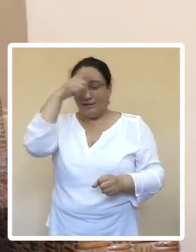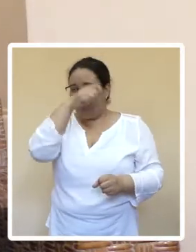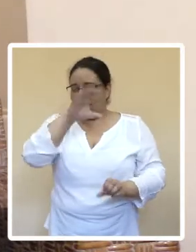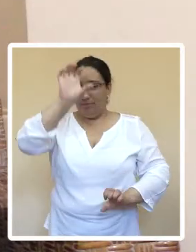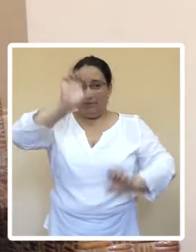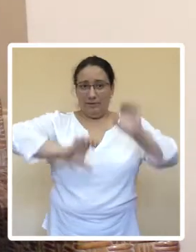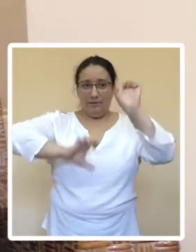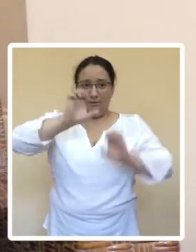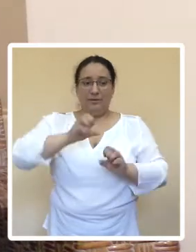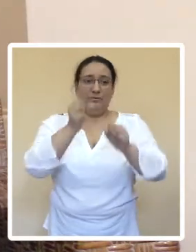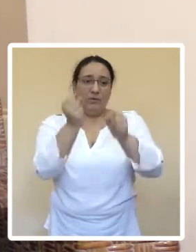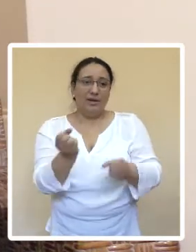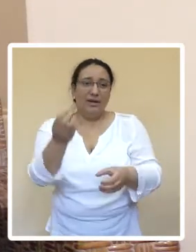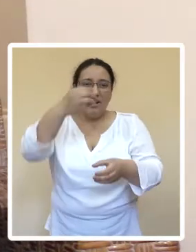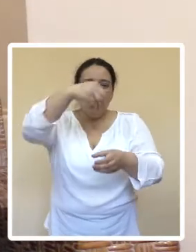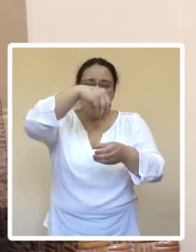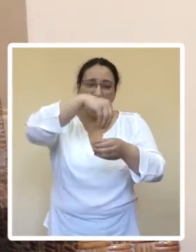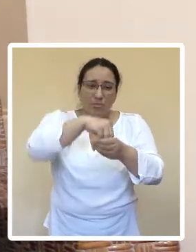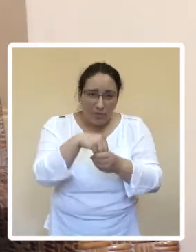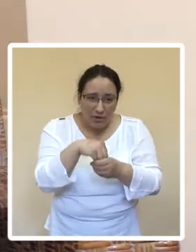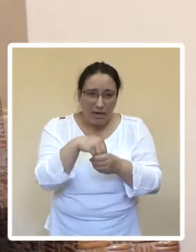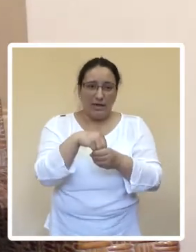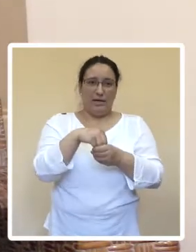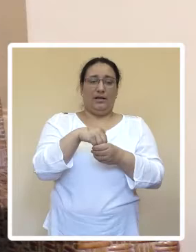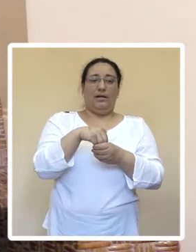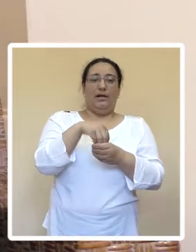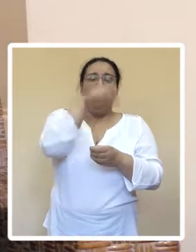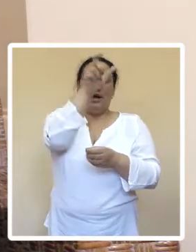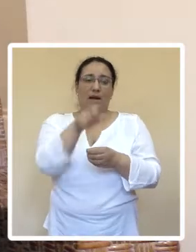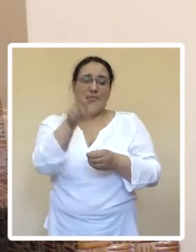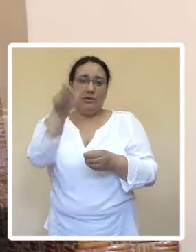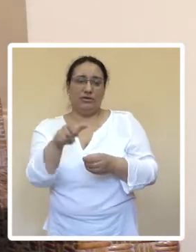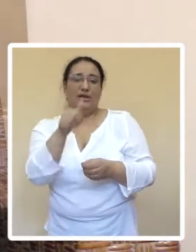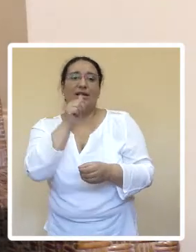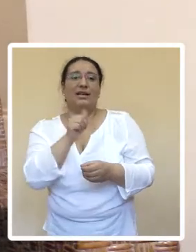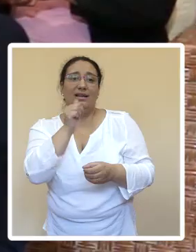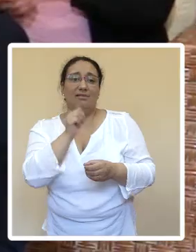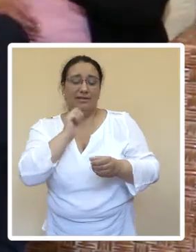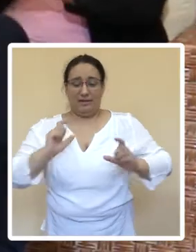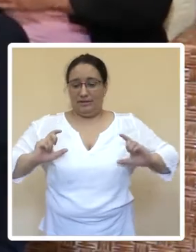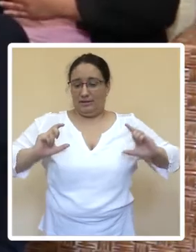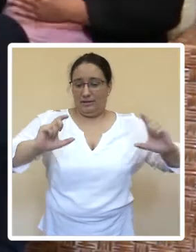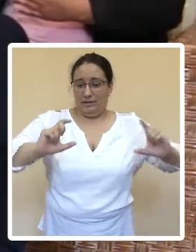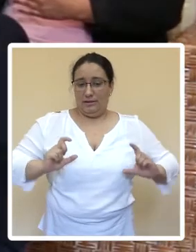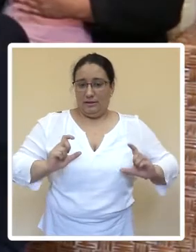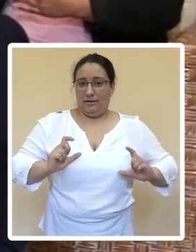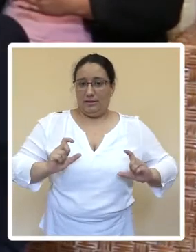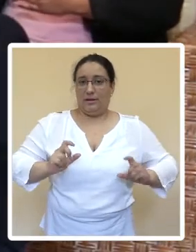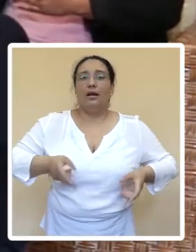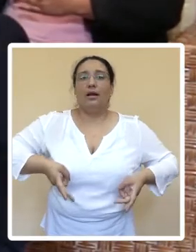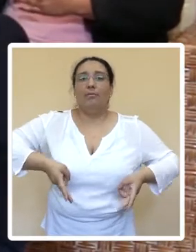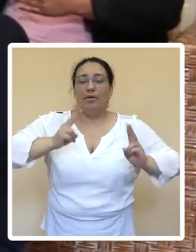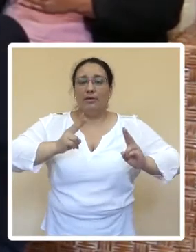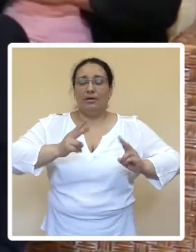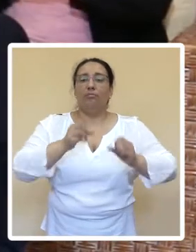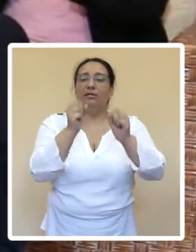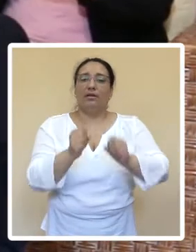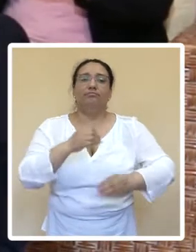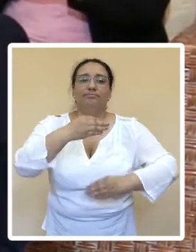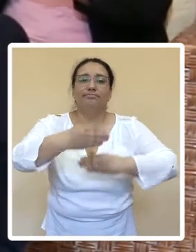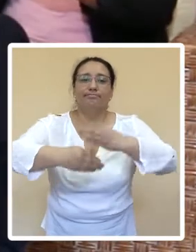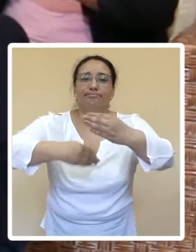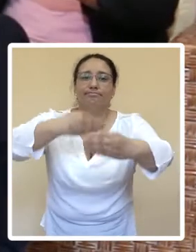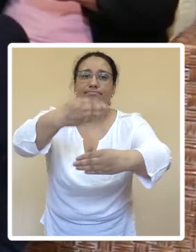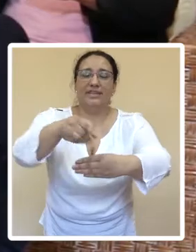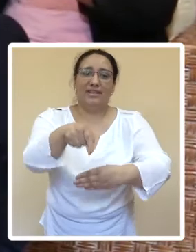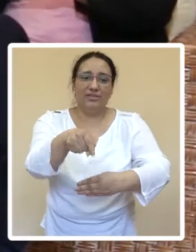empresa poder incorporar gente que no tiene ese nivel educacional que les permita seguir avanzando en la compañía. por lo tanto ya